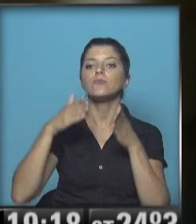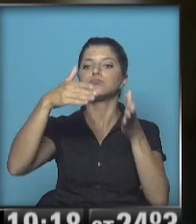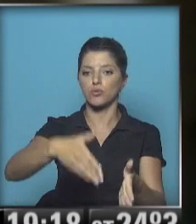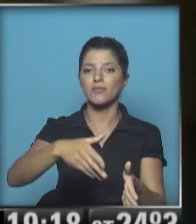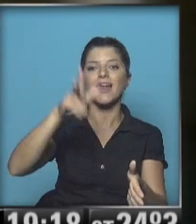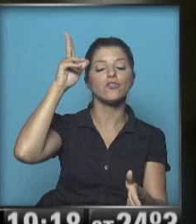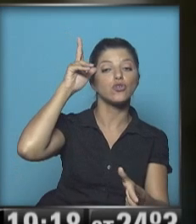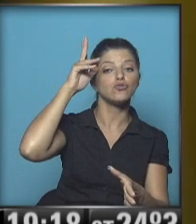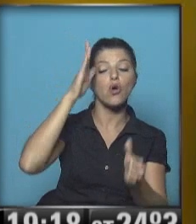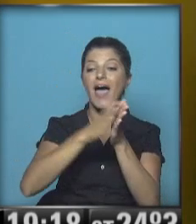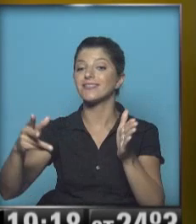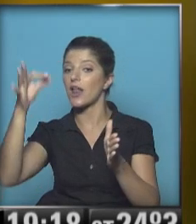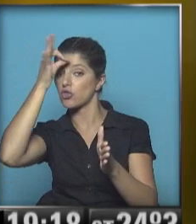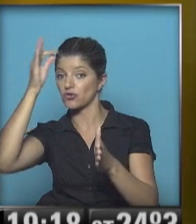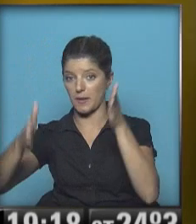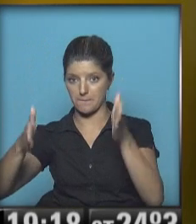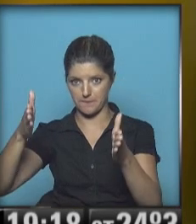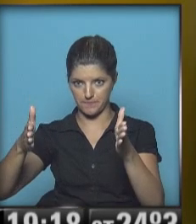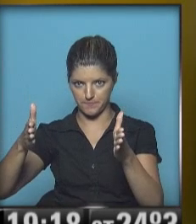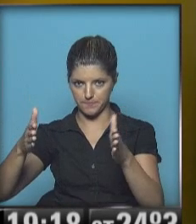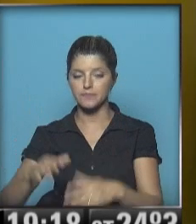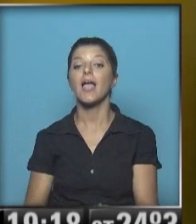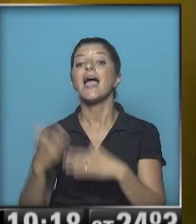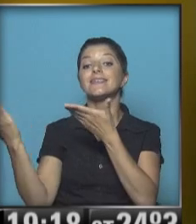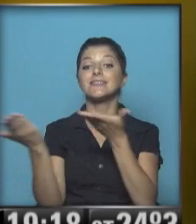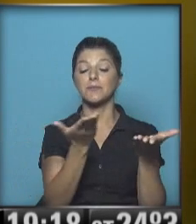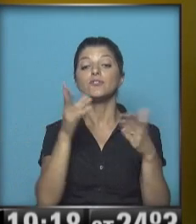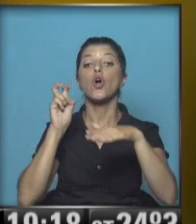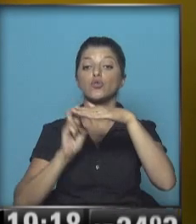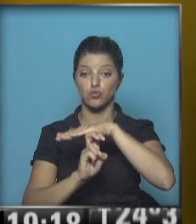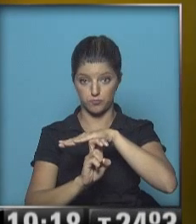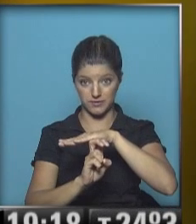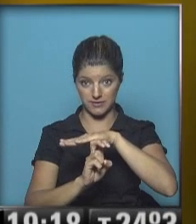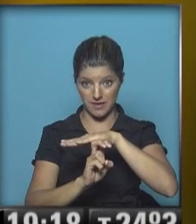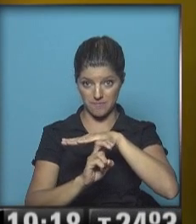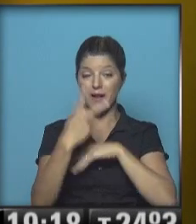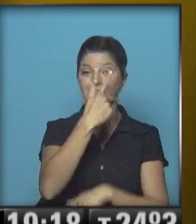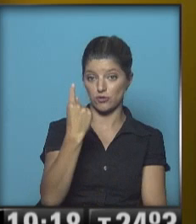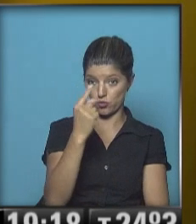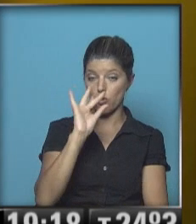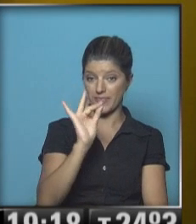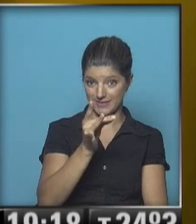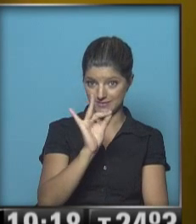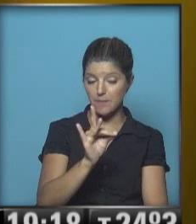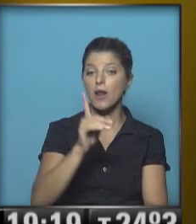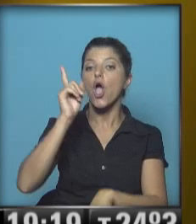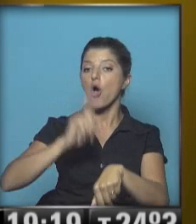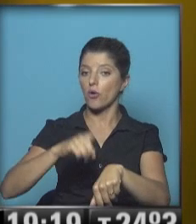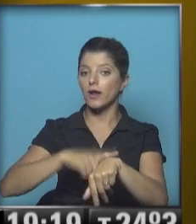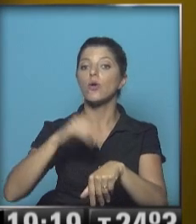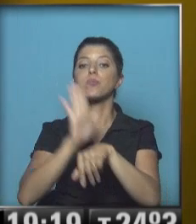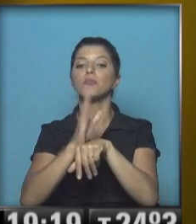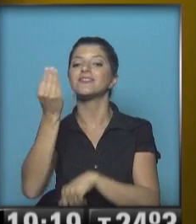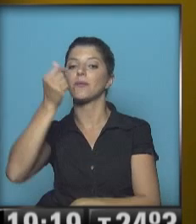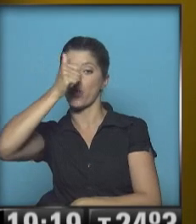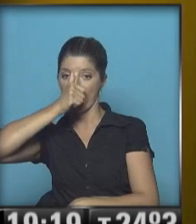8 y las 12 del mediodía. Y los servicios también para este último día del año en subterráneos va a ser el horario de fin de semana,